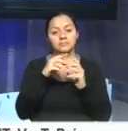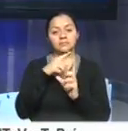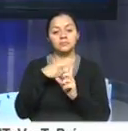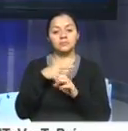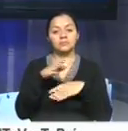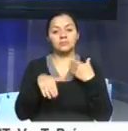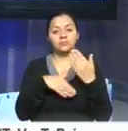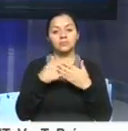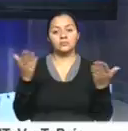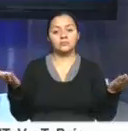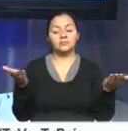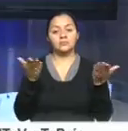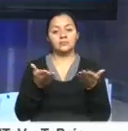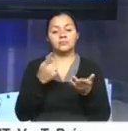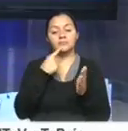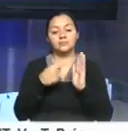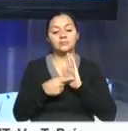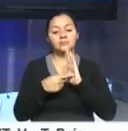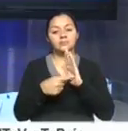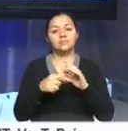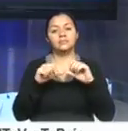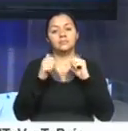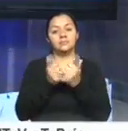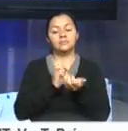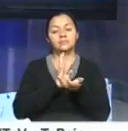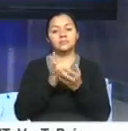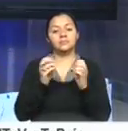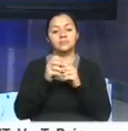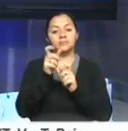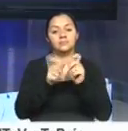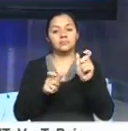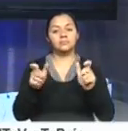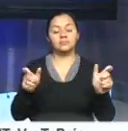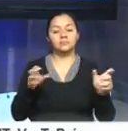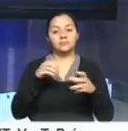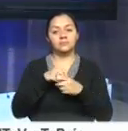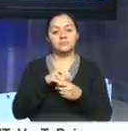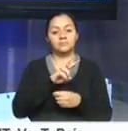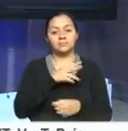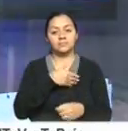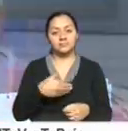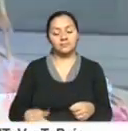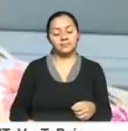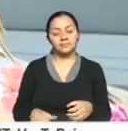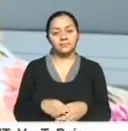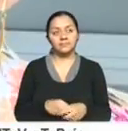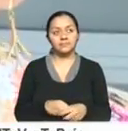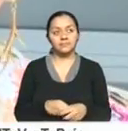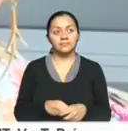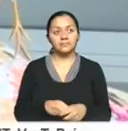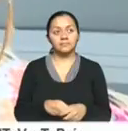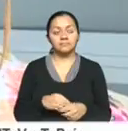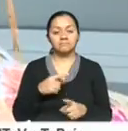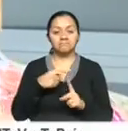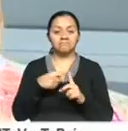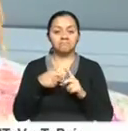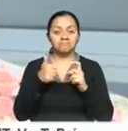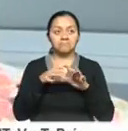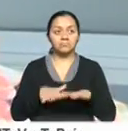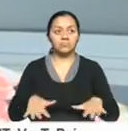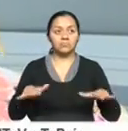positiva la comparecencia que presentó ante los asambleístas y la ciudadanía el segundo mandatario. Creo que fue muy bueno para el país,